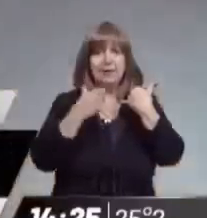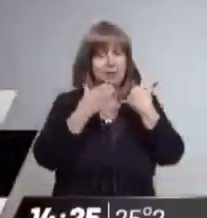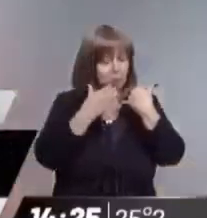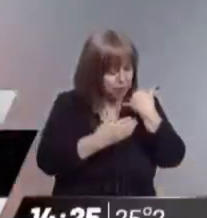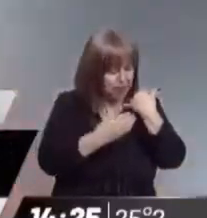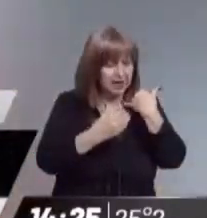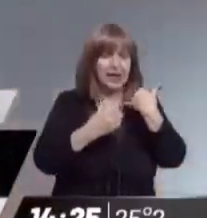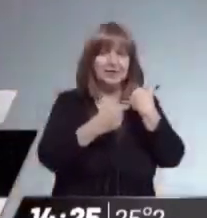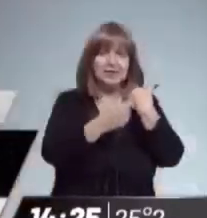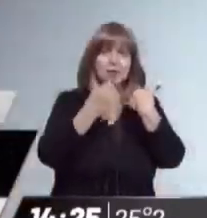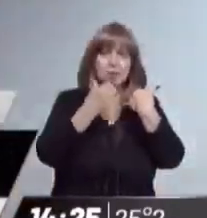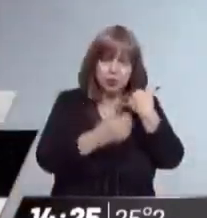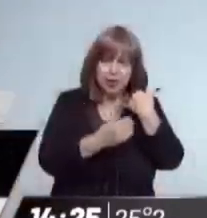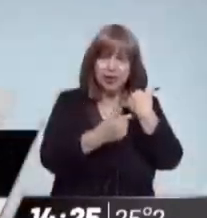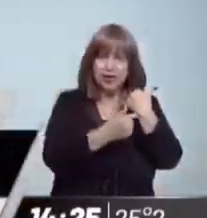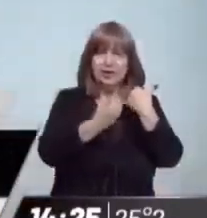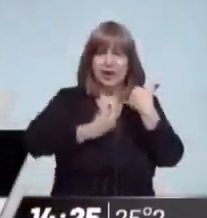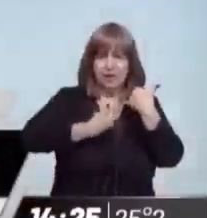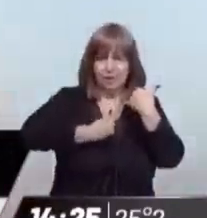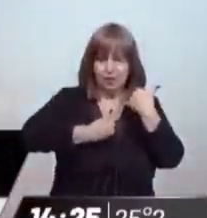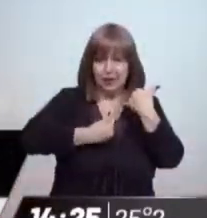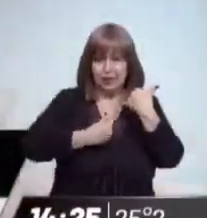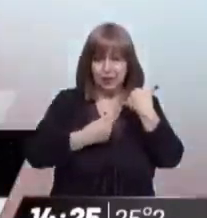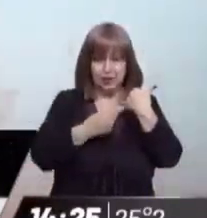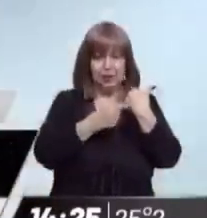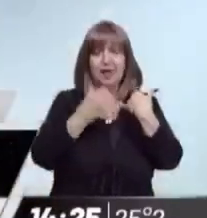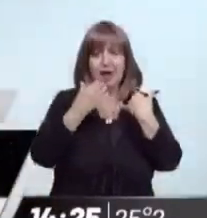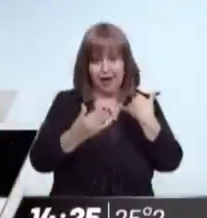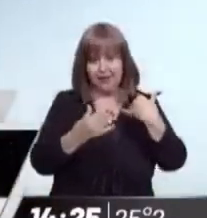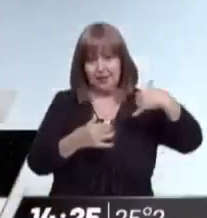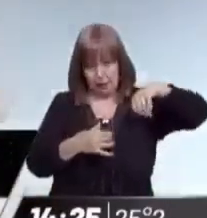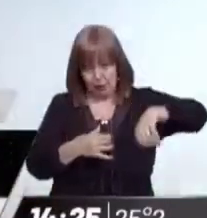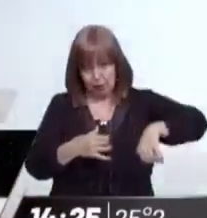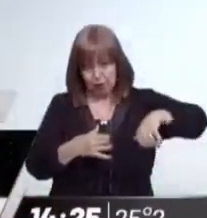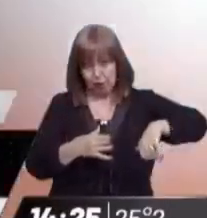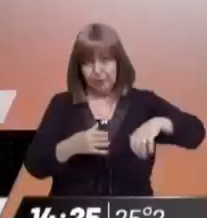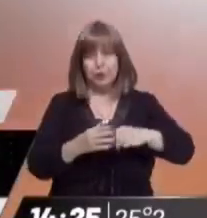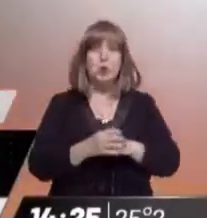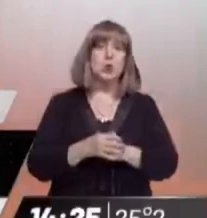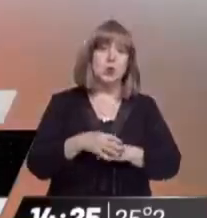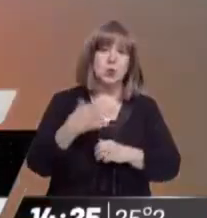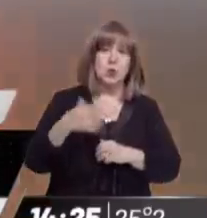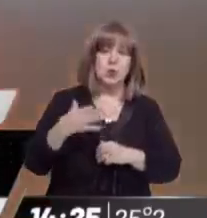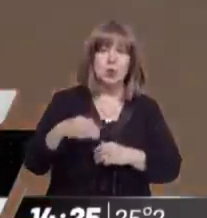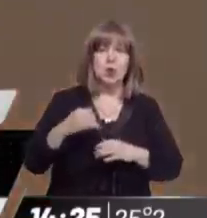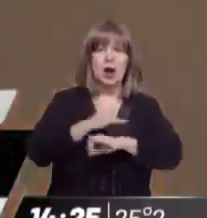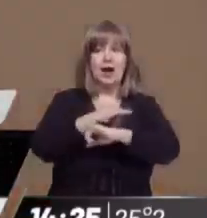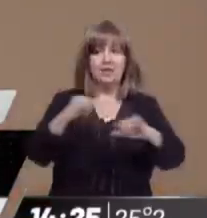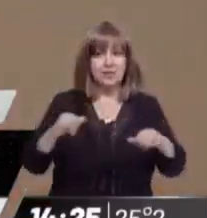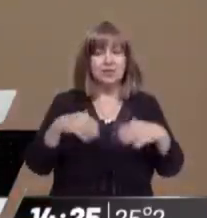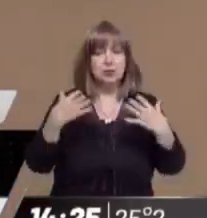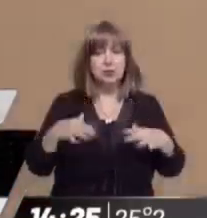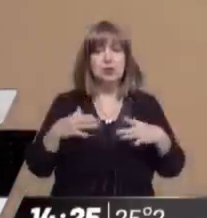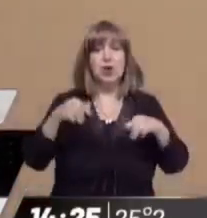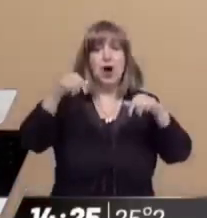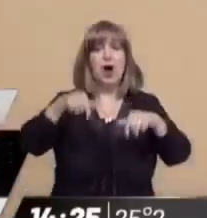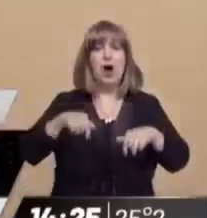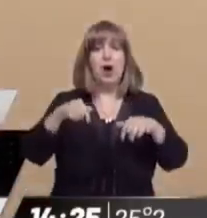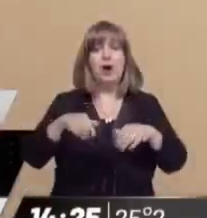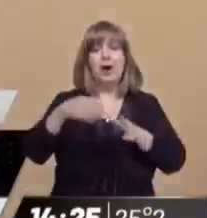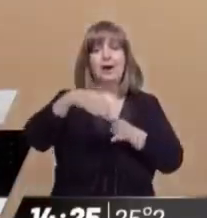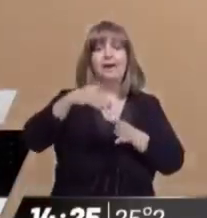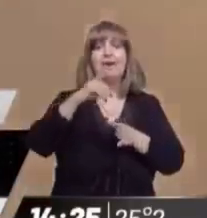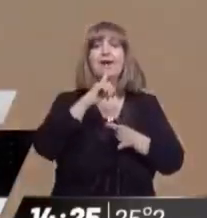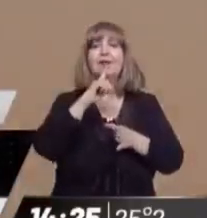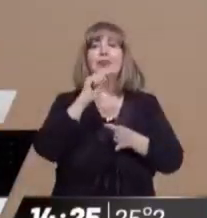Corralitos. Un abrazo, muy amable. No, gracias. Hasta luego. Muy bien, información entonces de último minuto que compartimos con ustedes en la calle